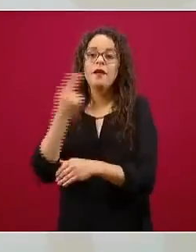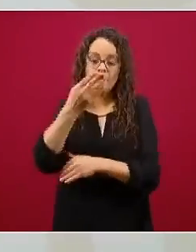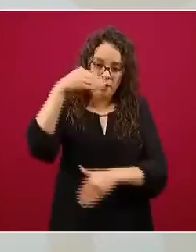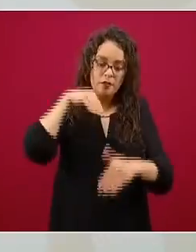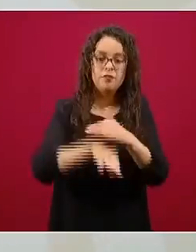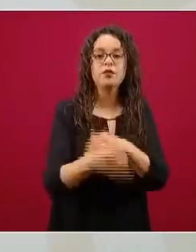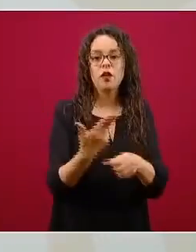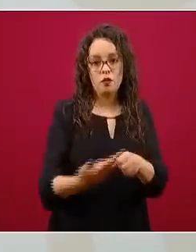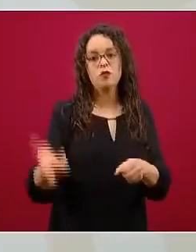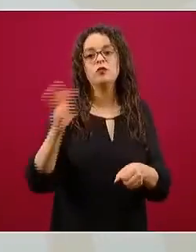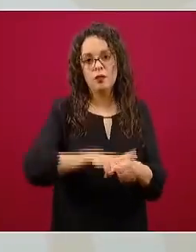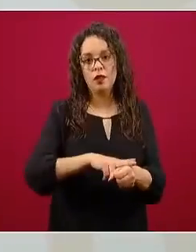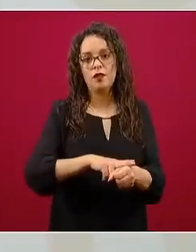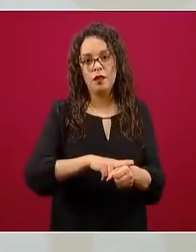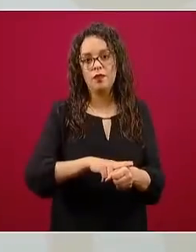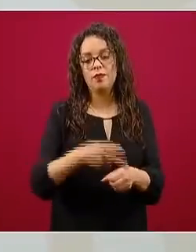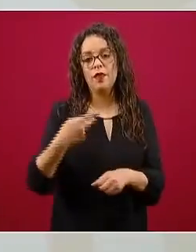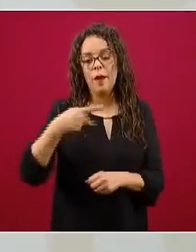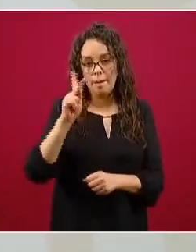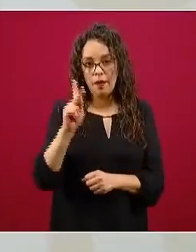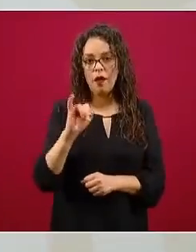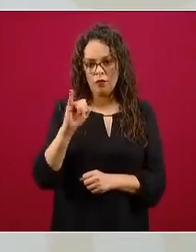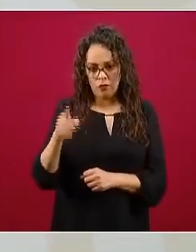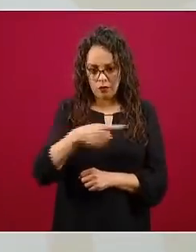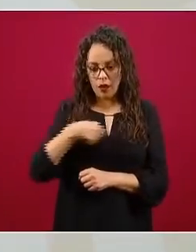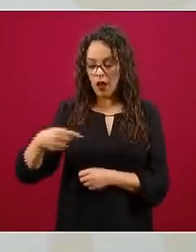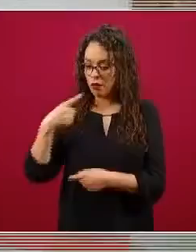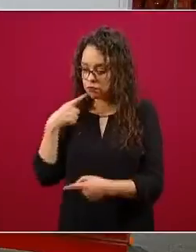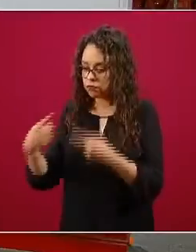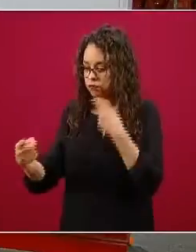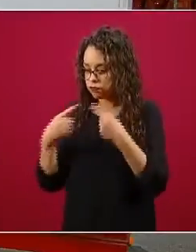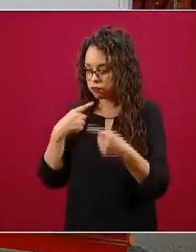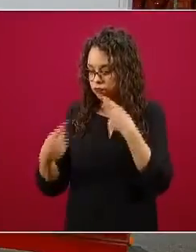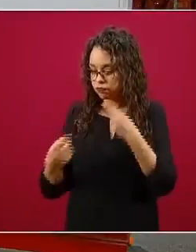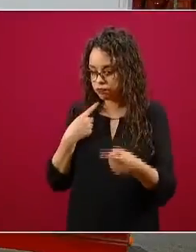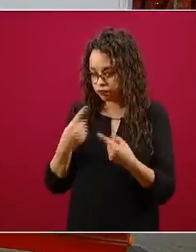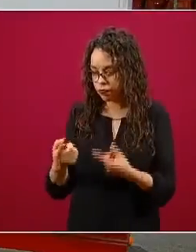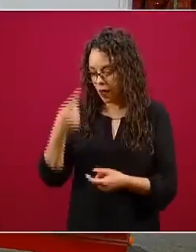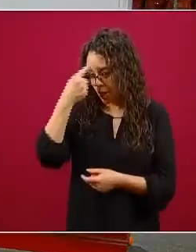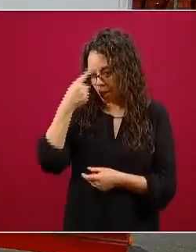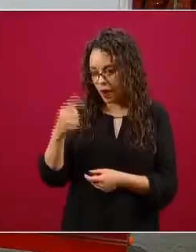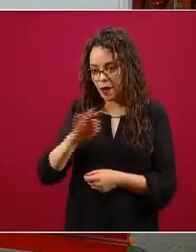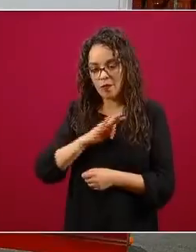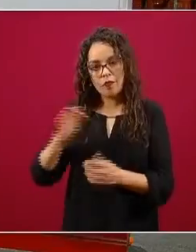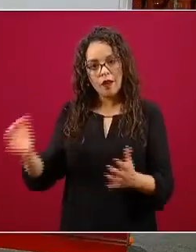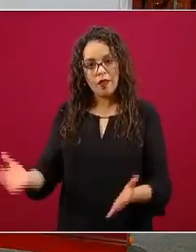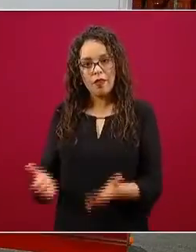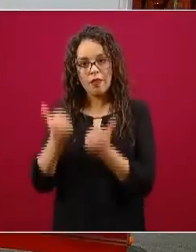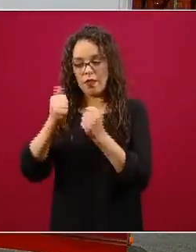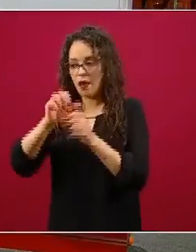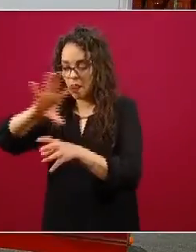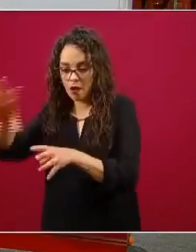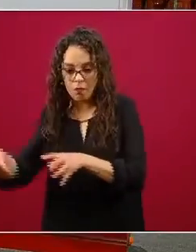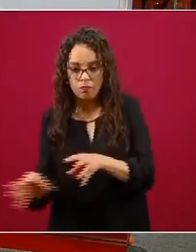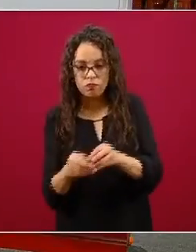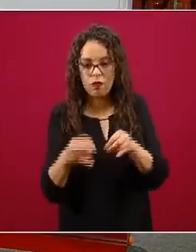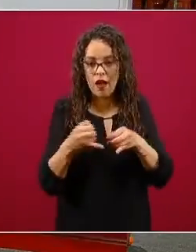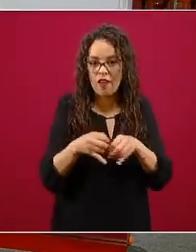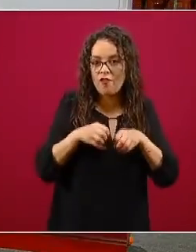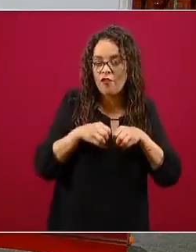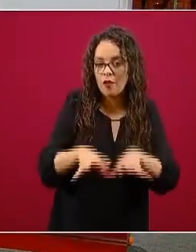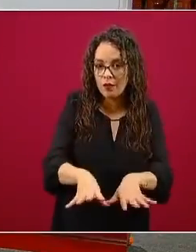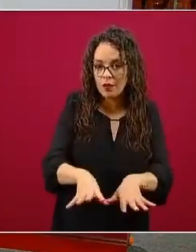pero estamos trabajando en esta recuperación de información, y con la Ciudad de México, yo